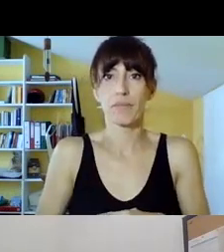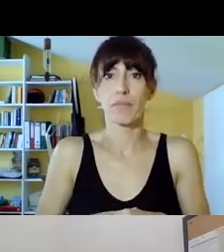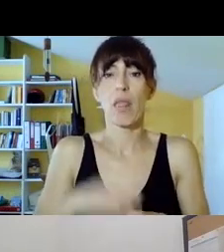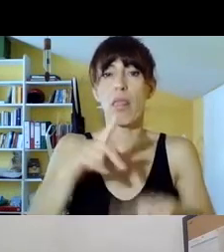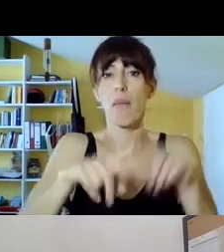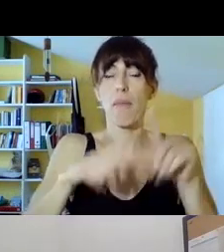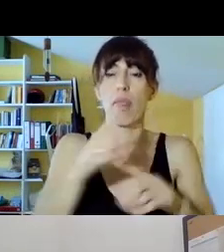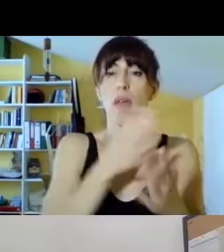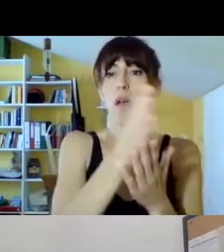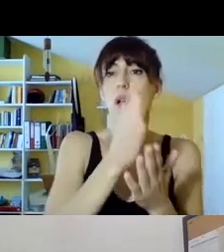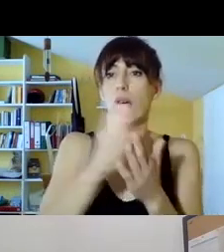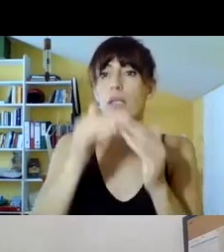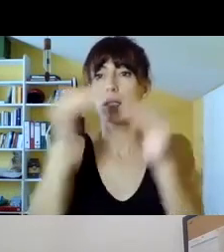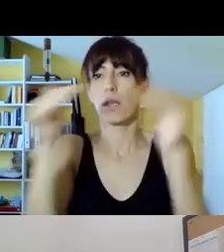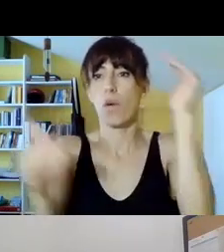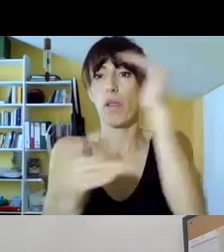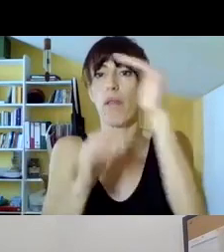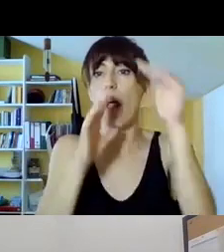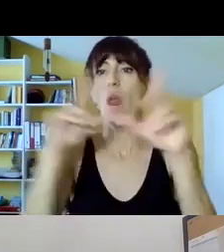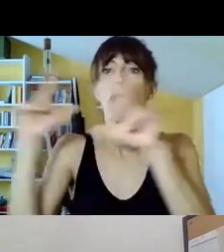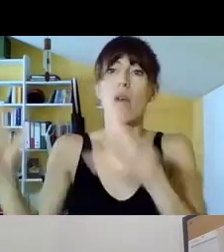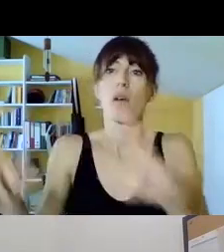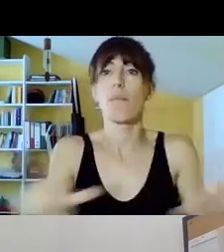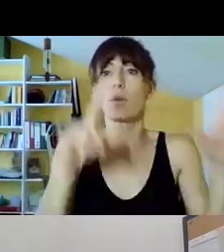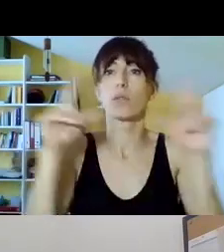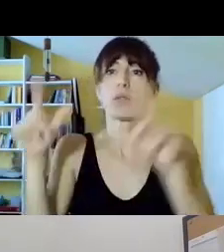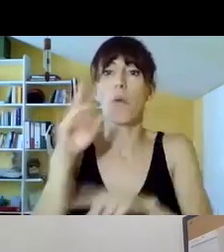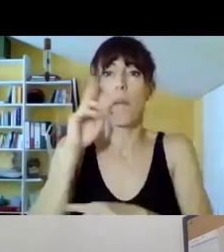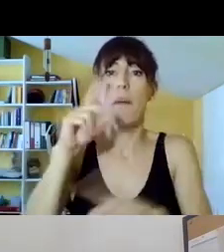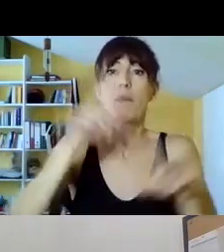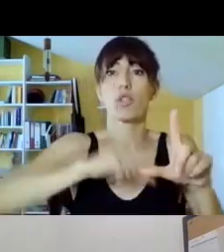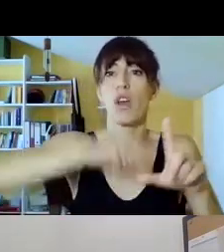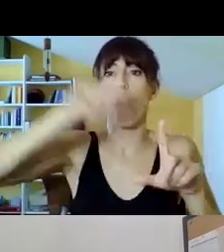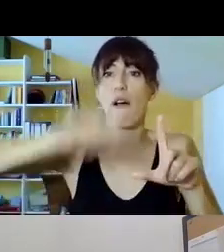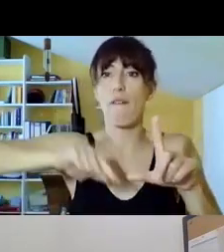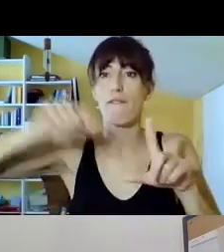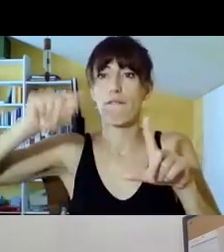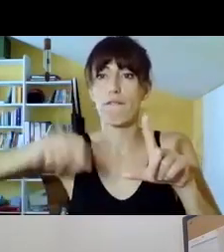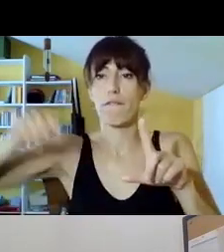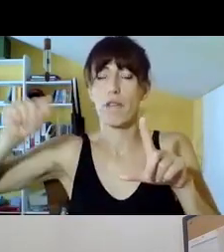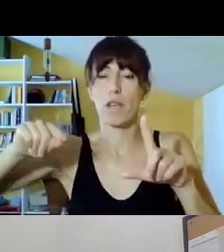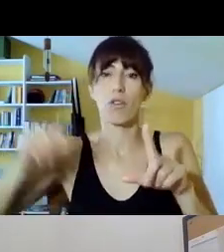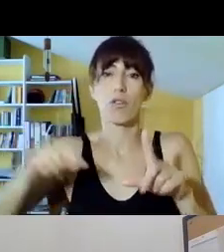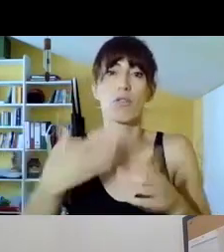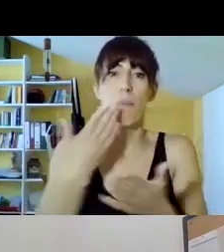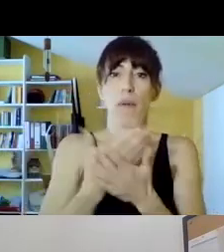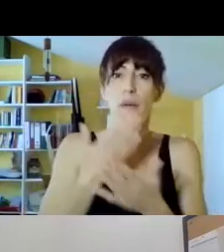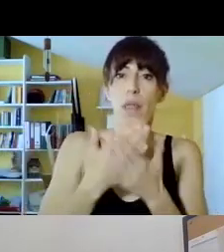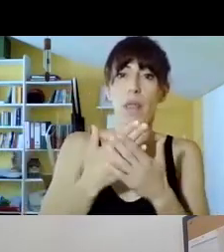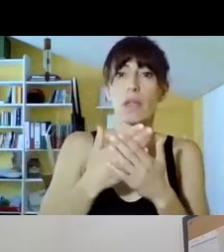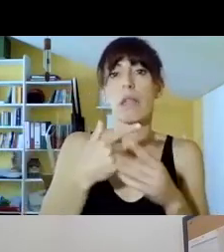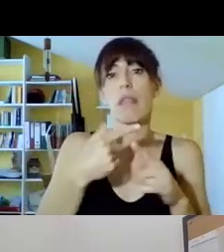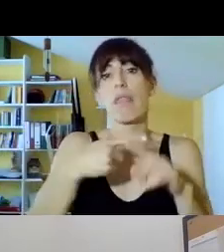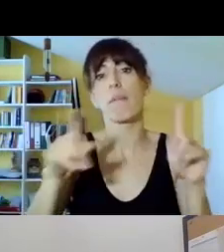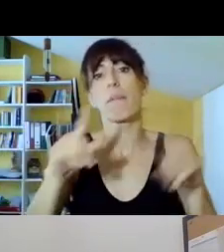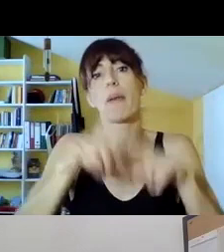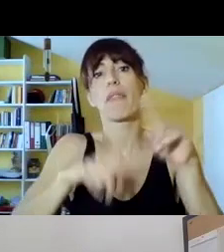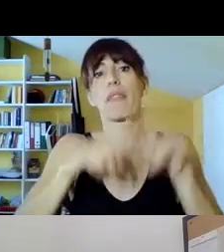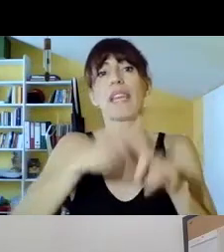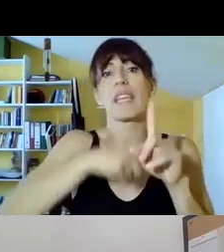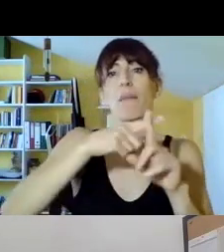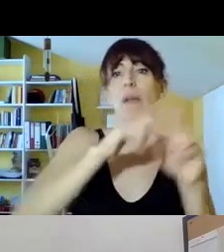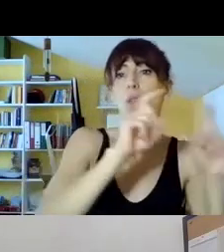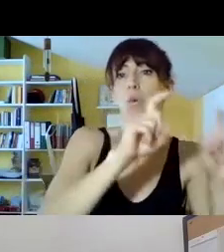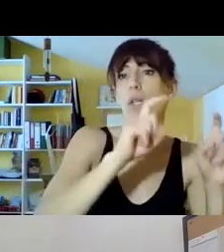en las siguientes diapositivas veremos los gráficos de las razones de prevalencia segmentadas por nivel educativo y por